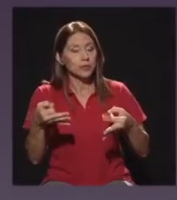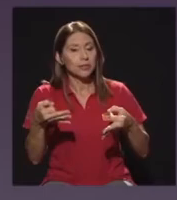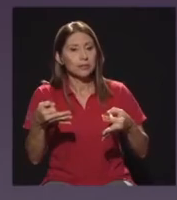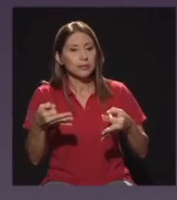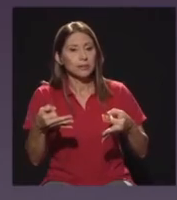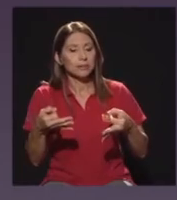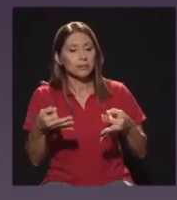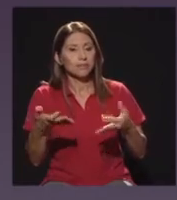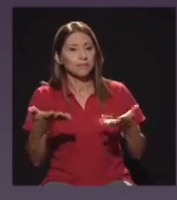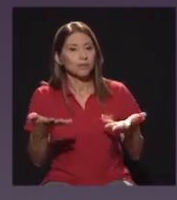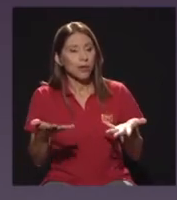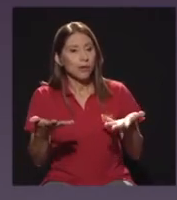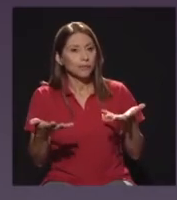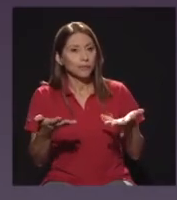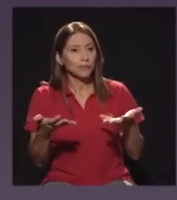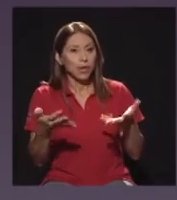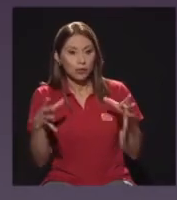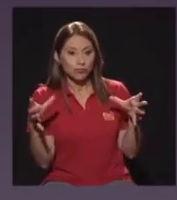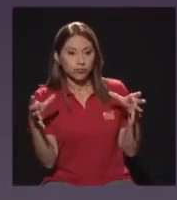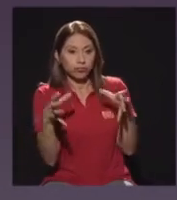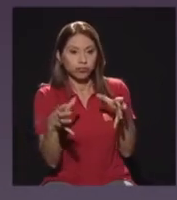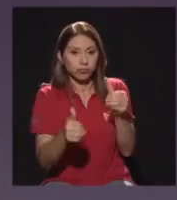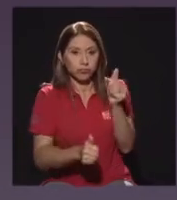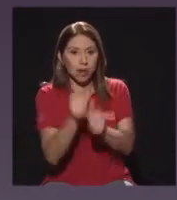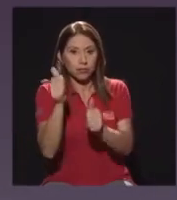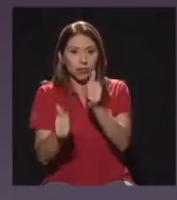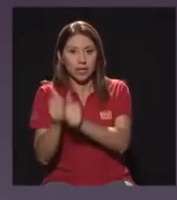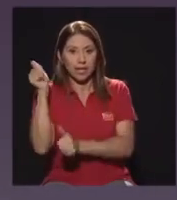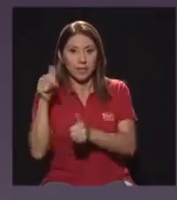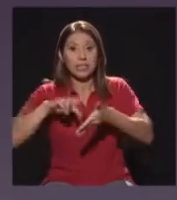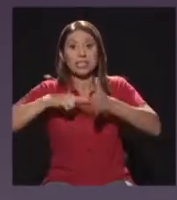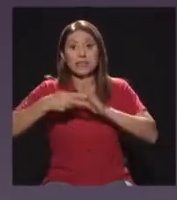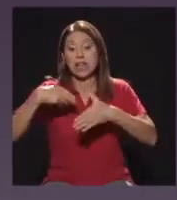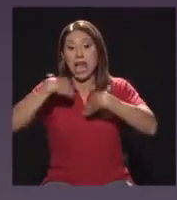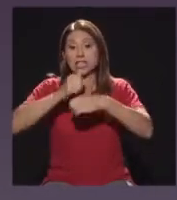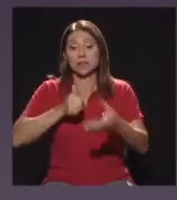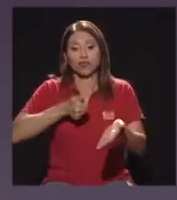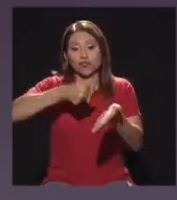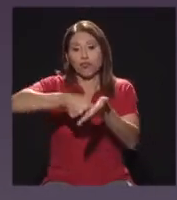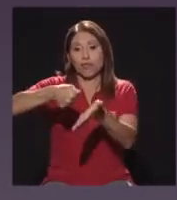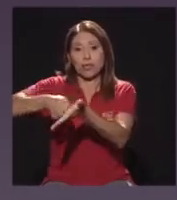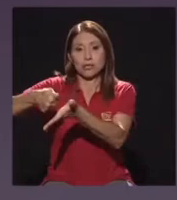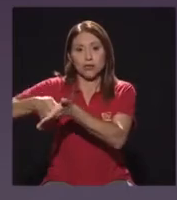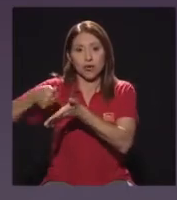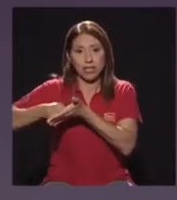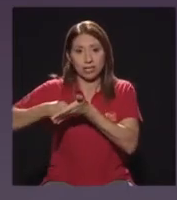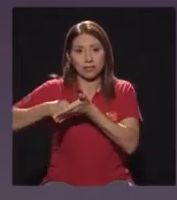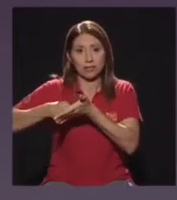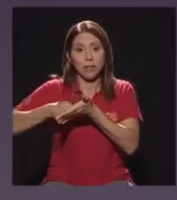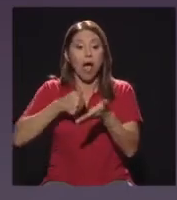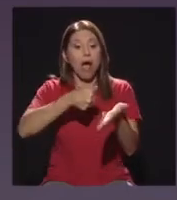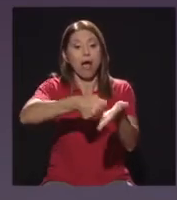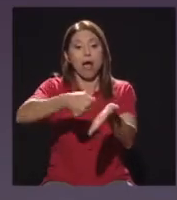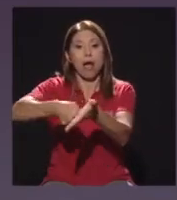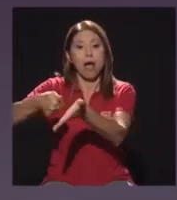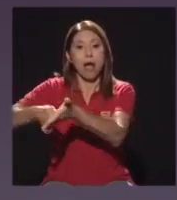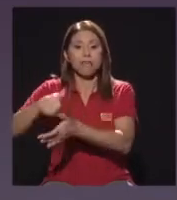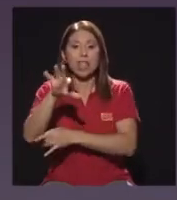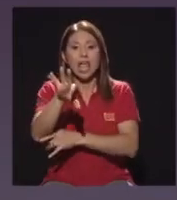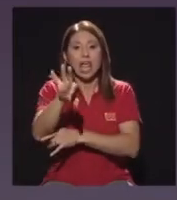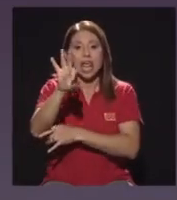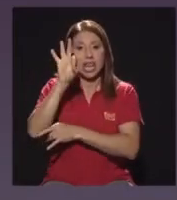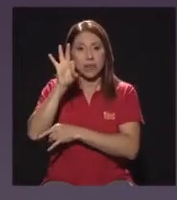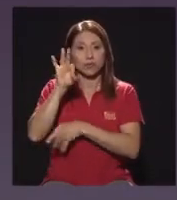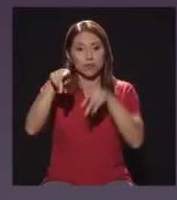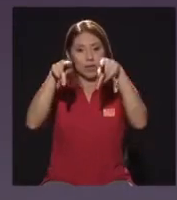manera mayoritaria es decir hacemos votaciones y con nuestro voto elegimos a alguien que